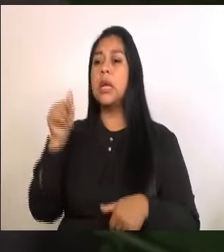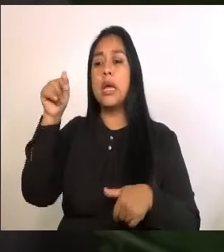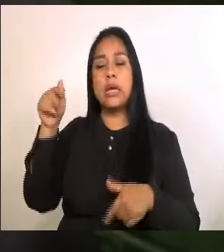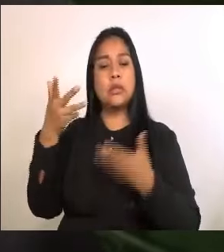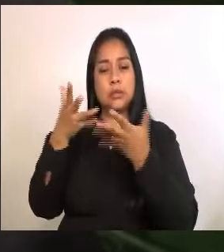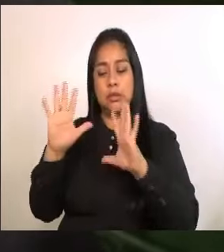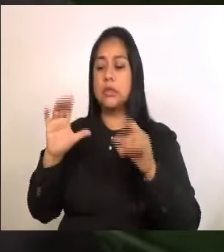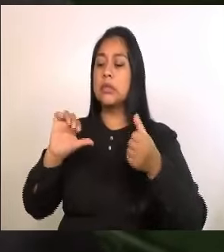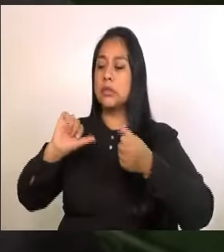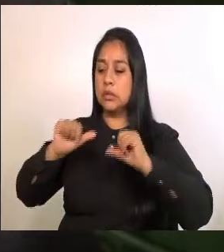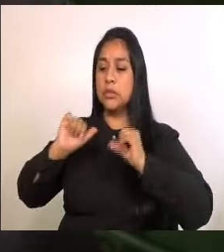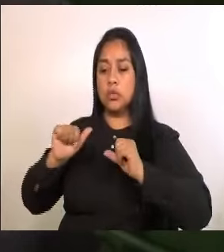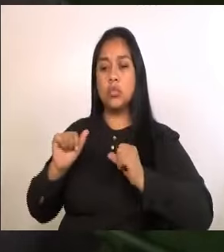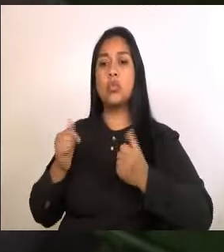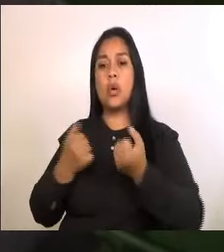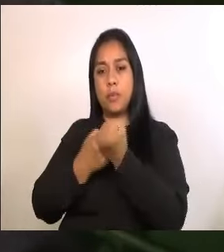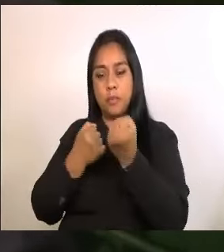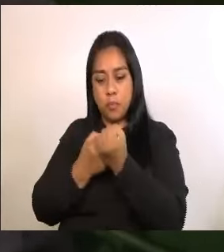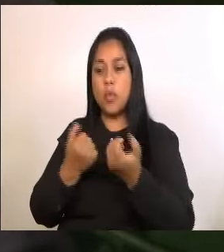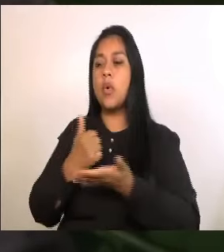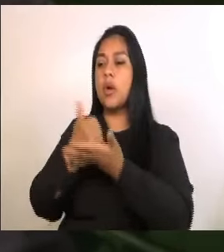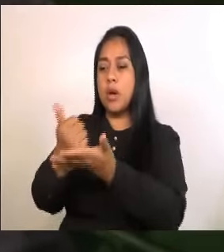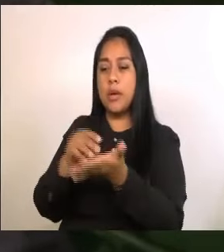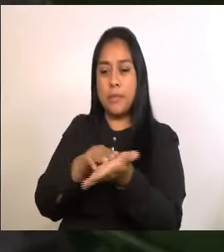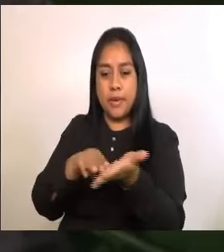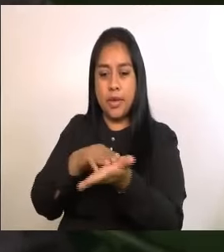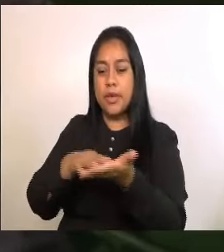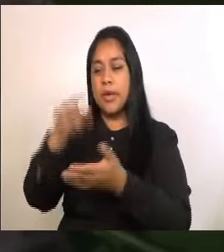a apoyo y ayuda médica, ayuda psicológica,